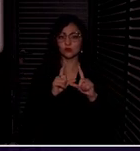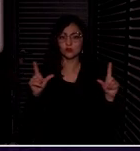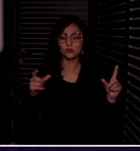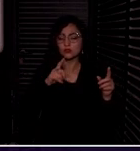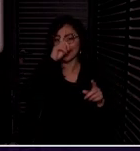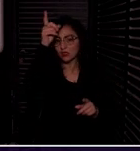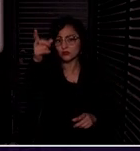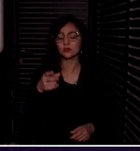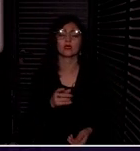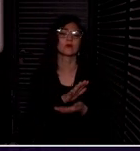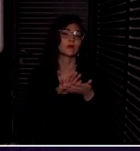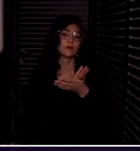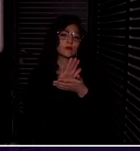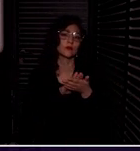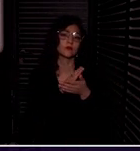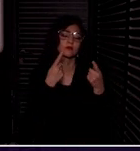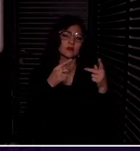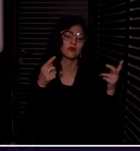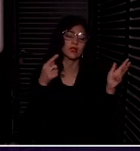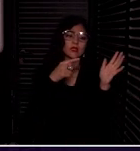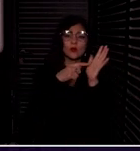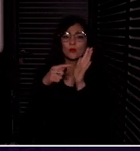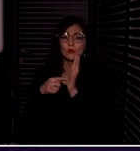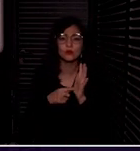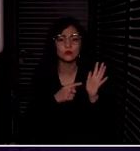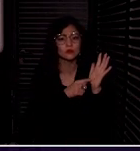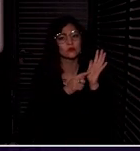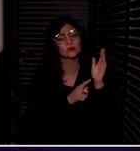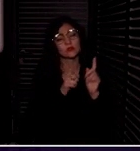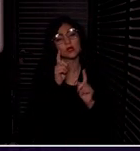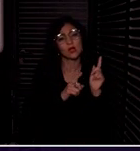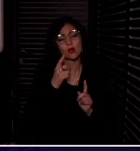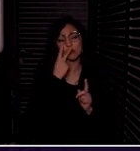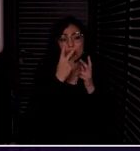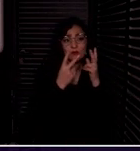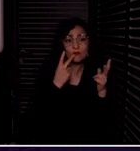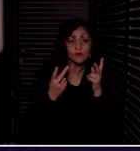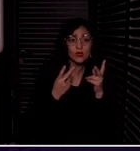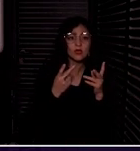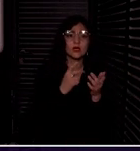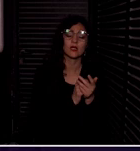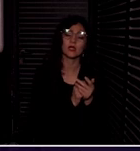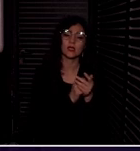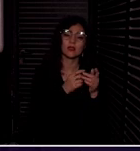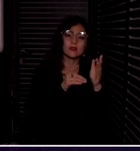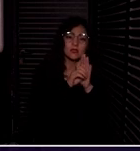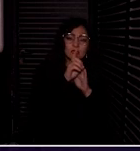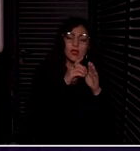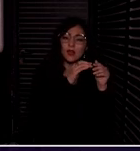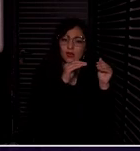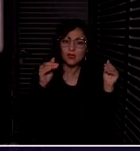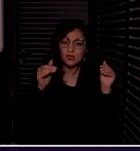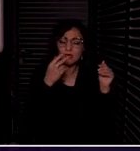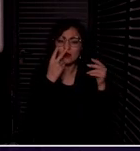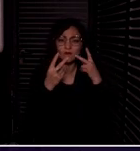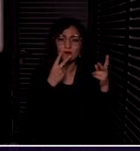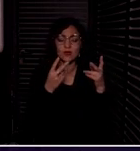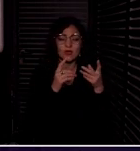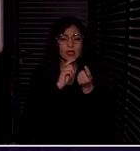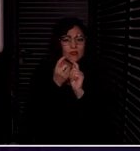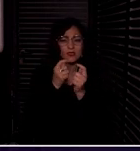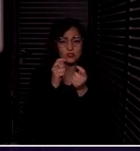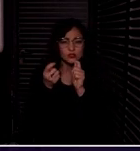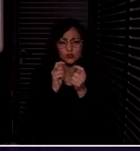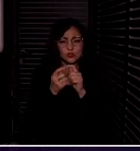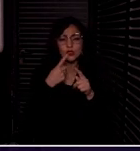modelo BBC, de un punto a múltiples puntos, por tanto, una concentración de las ediciones en línea, del proceso de producción y distribución cultural, y